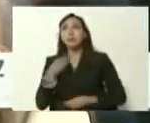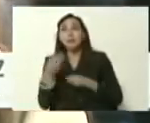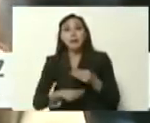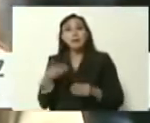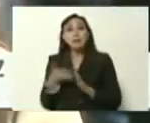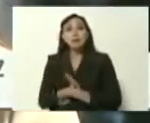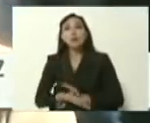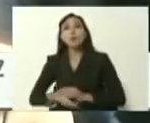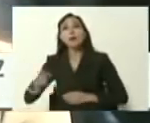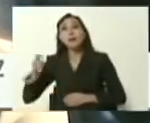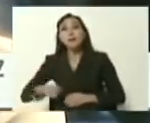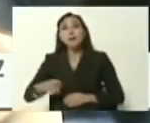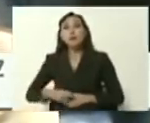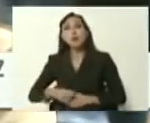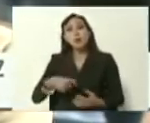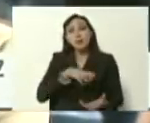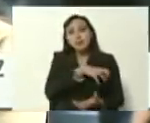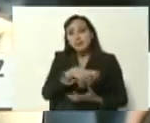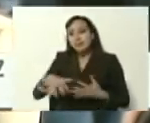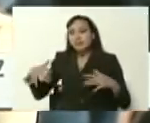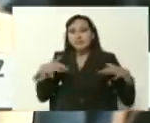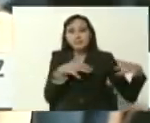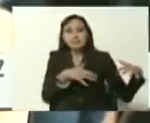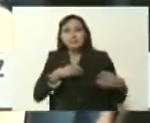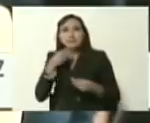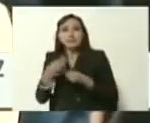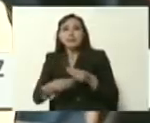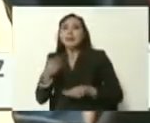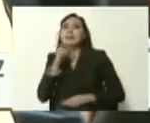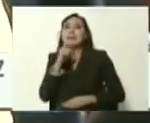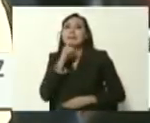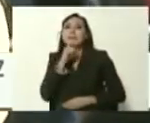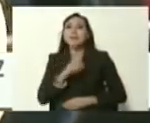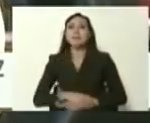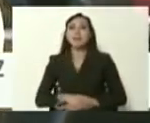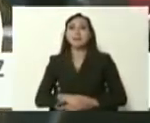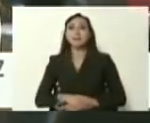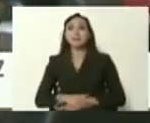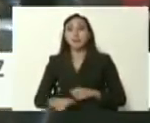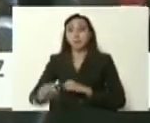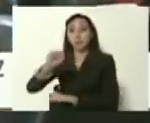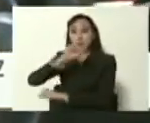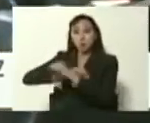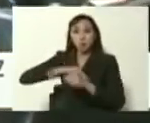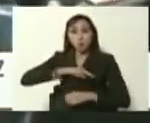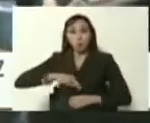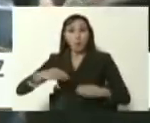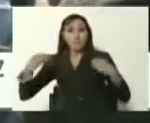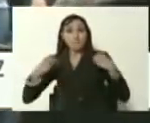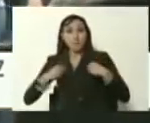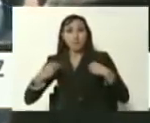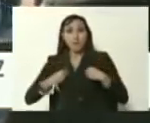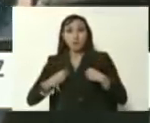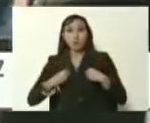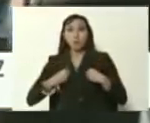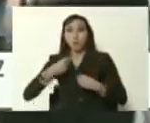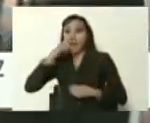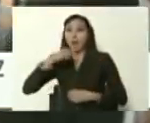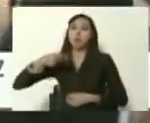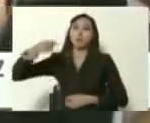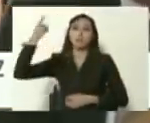a esta confrontación tan difícil que estuvimos viviendo hasta diciembre del año